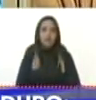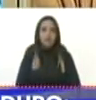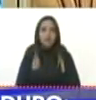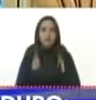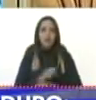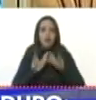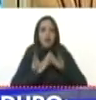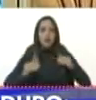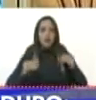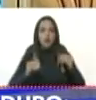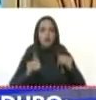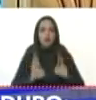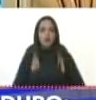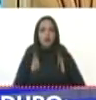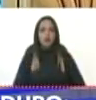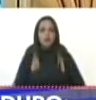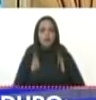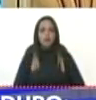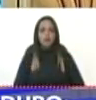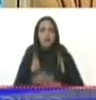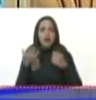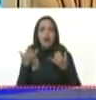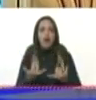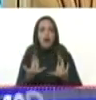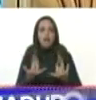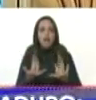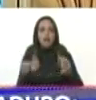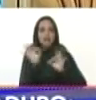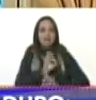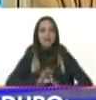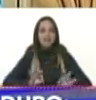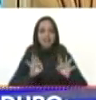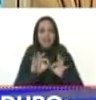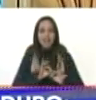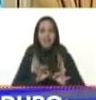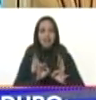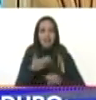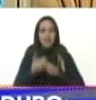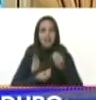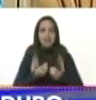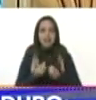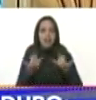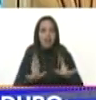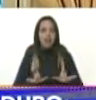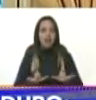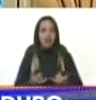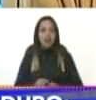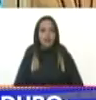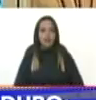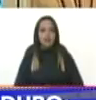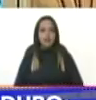todo, o casi todo. Ahora, nada de eso está ocurriendo.